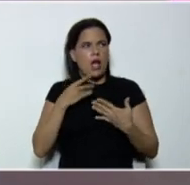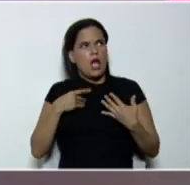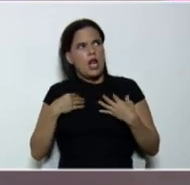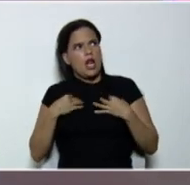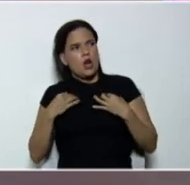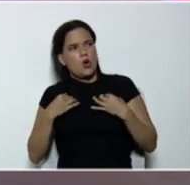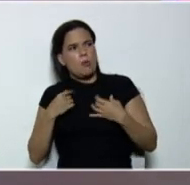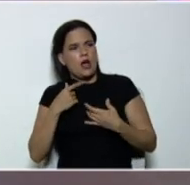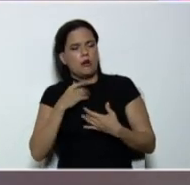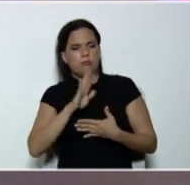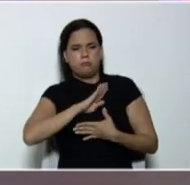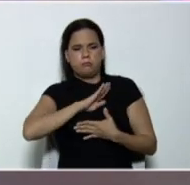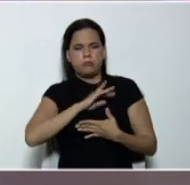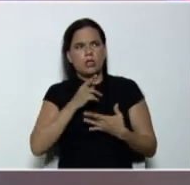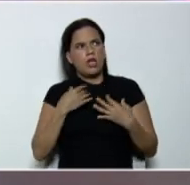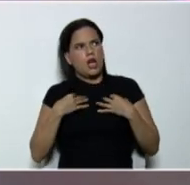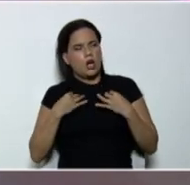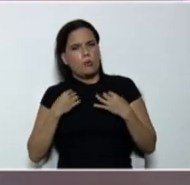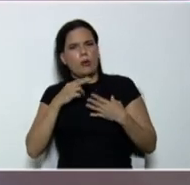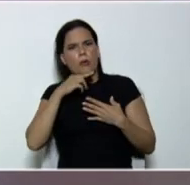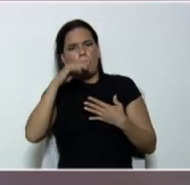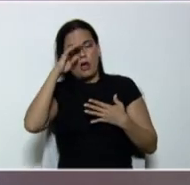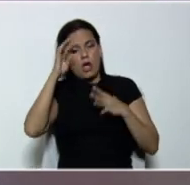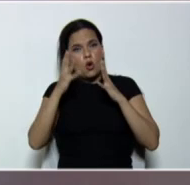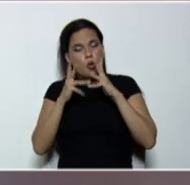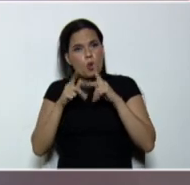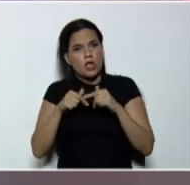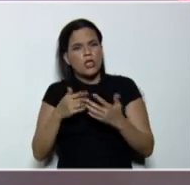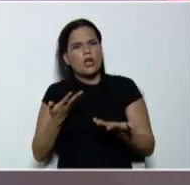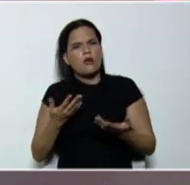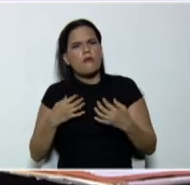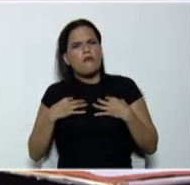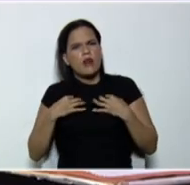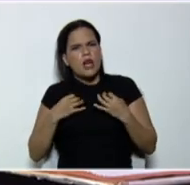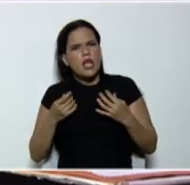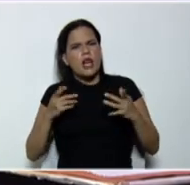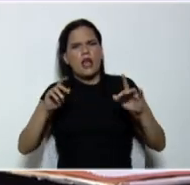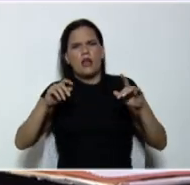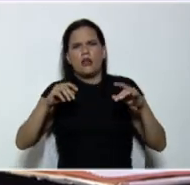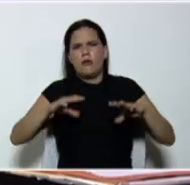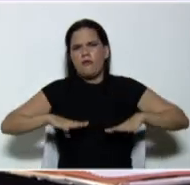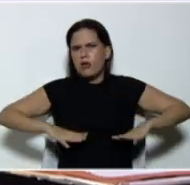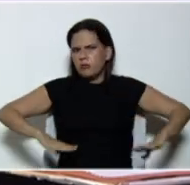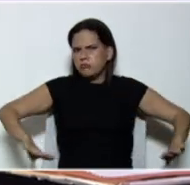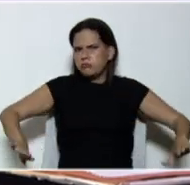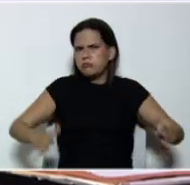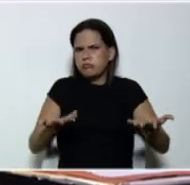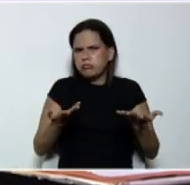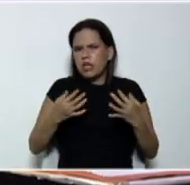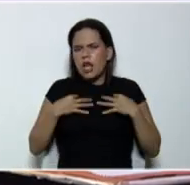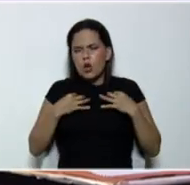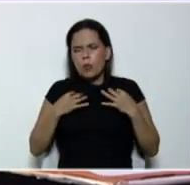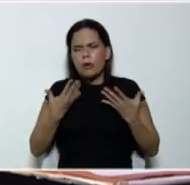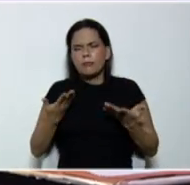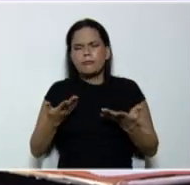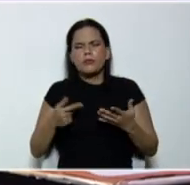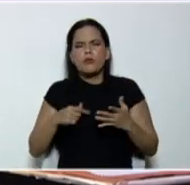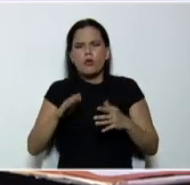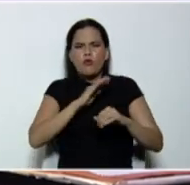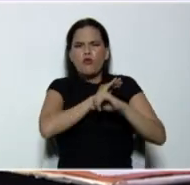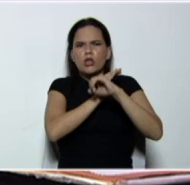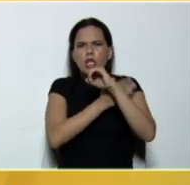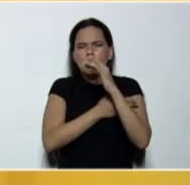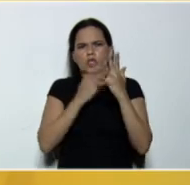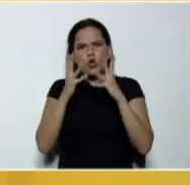del papá. Y ella cuenta cuántas franelas, cuántos pantalones. Y yo le dije, de esa manera también ellos pueden afianzar los